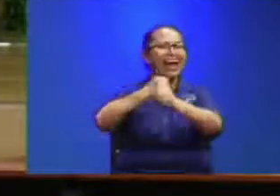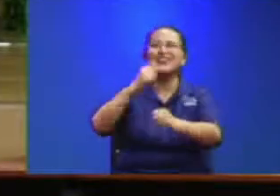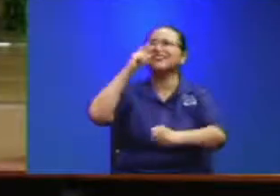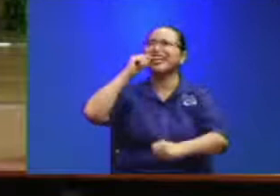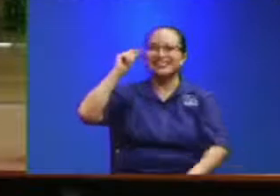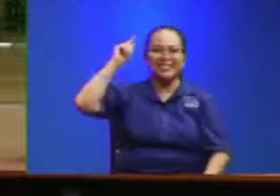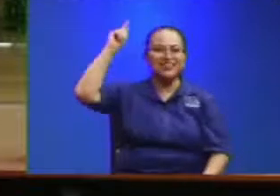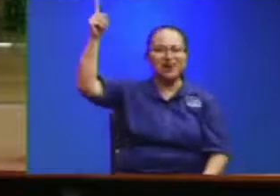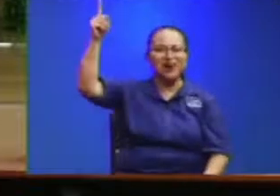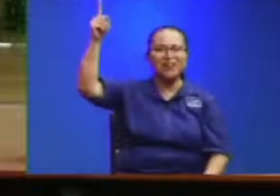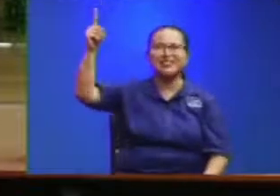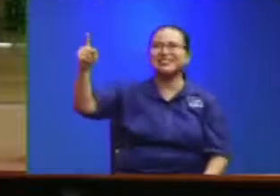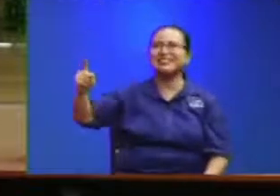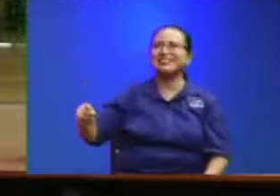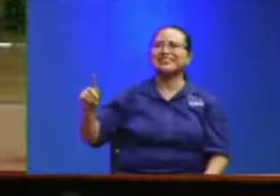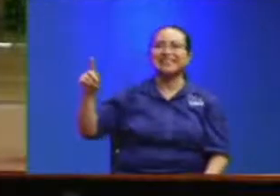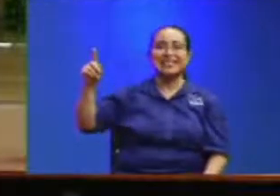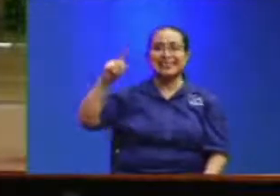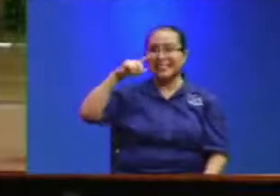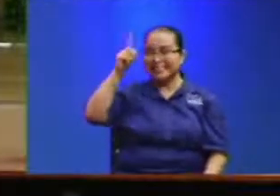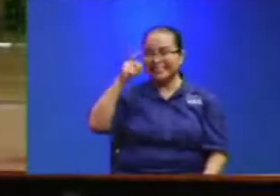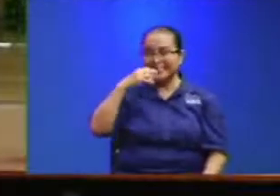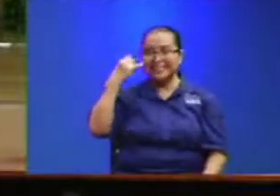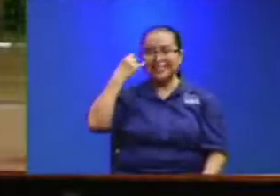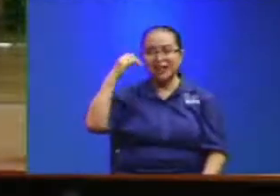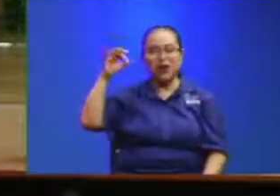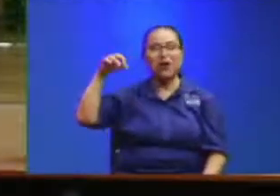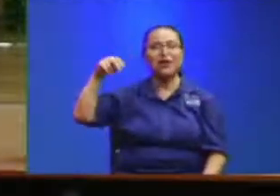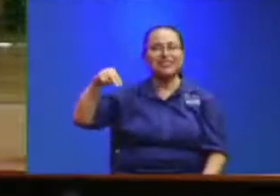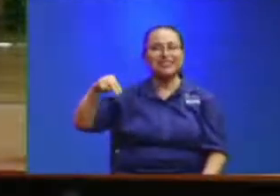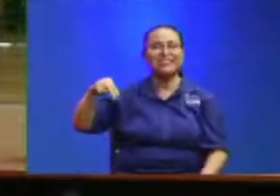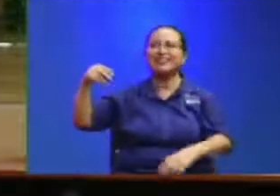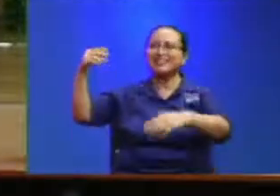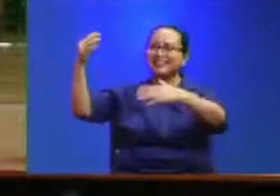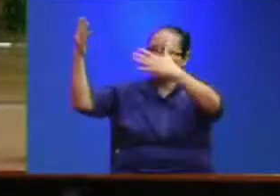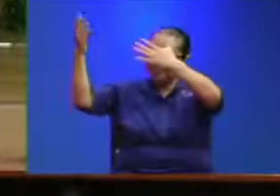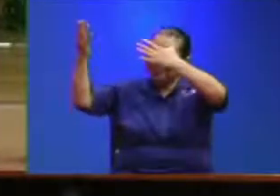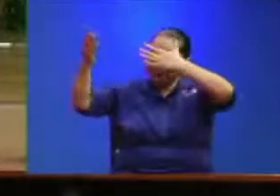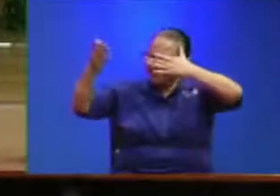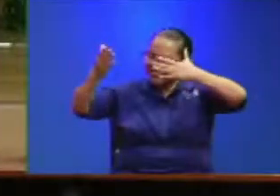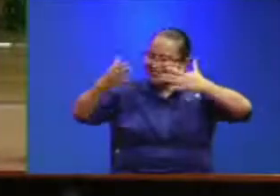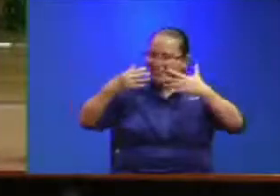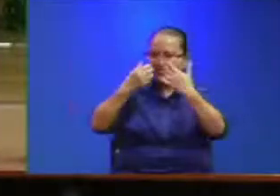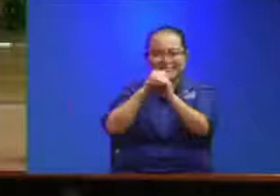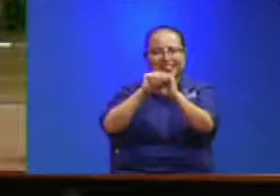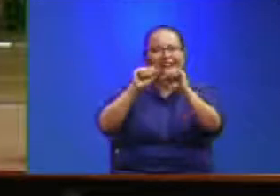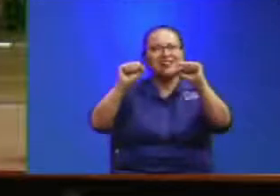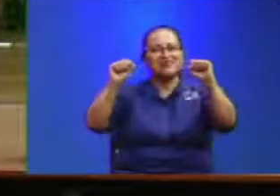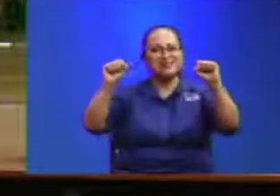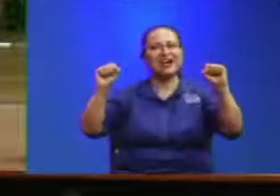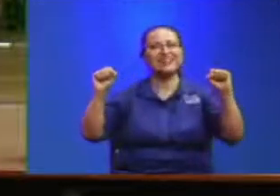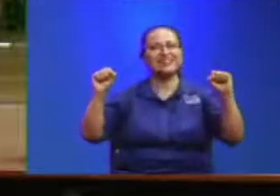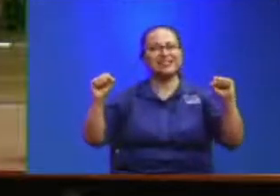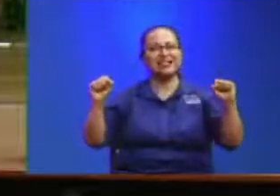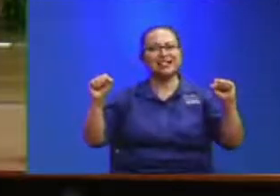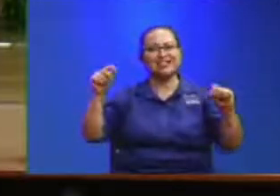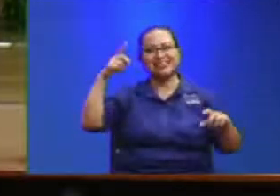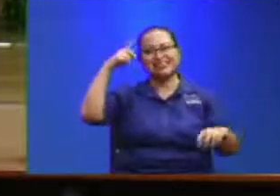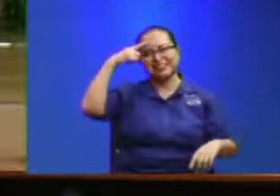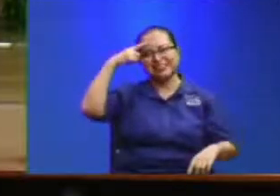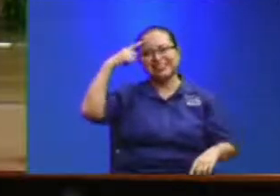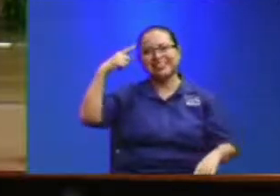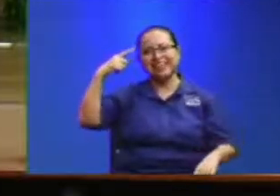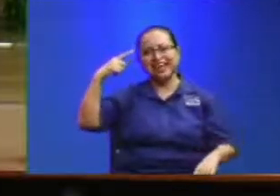señor desde sión llegó la salvación pero no dice días